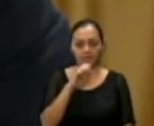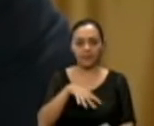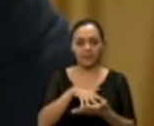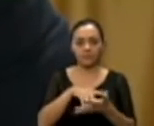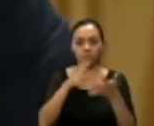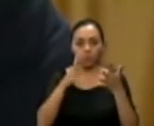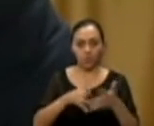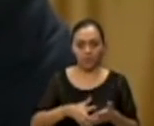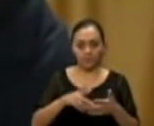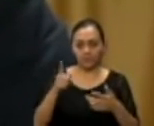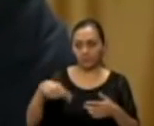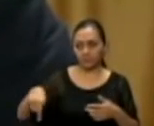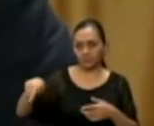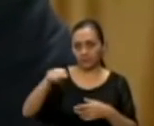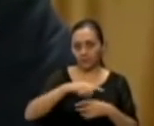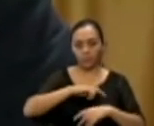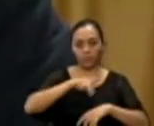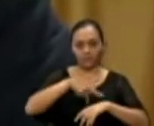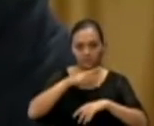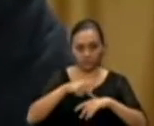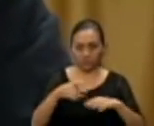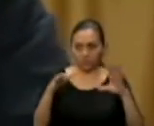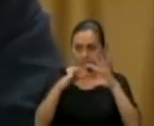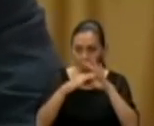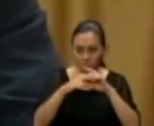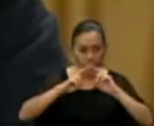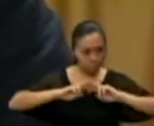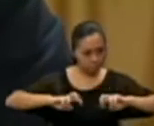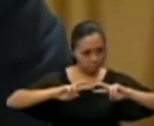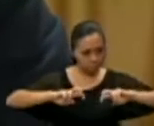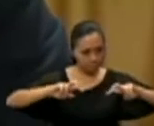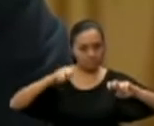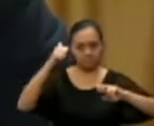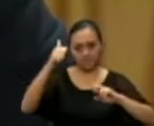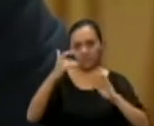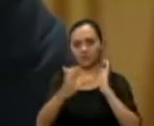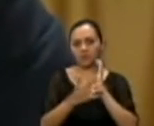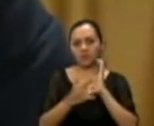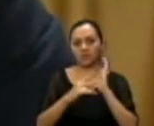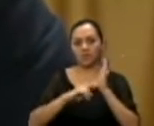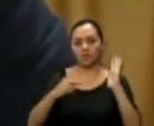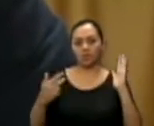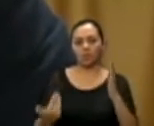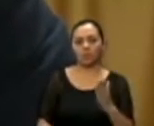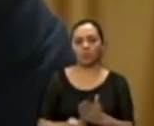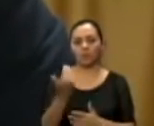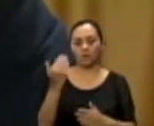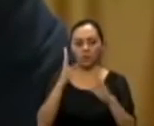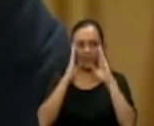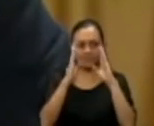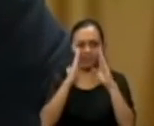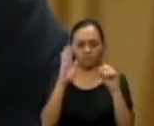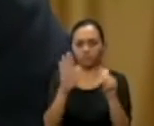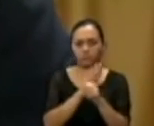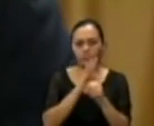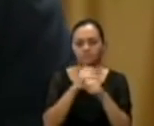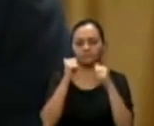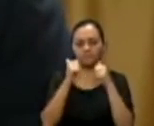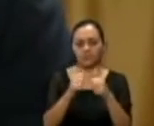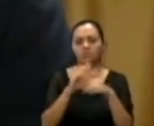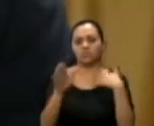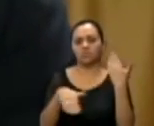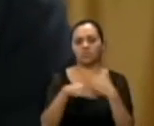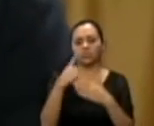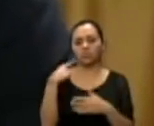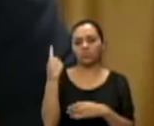pero son realmente espectaculares gigantescos contenedores de punta y suficientes para atender todo el mercado nacional